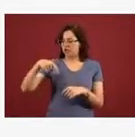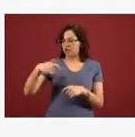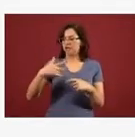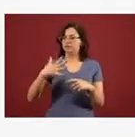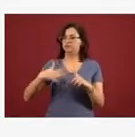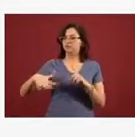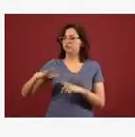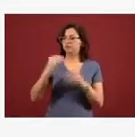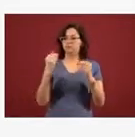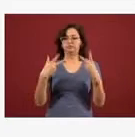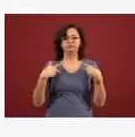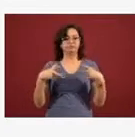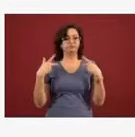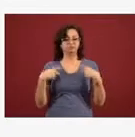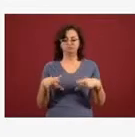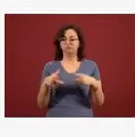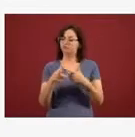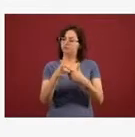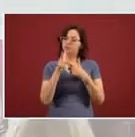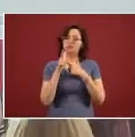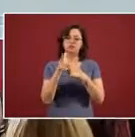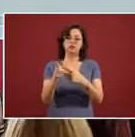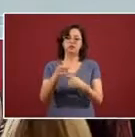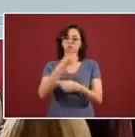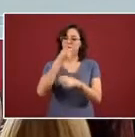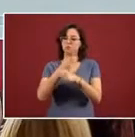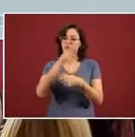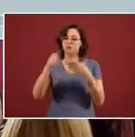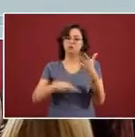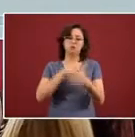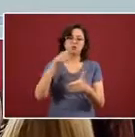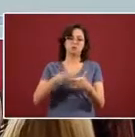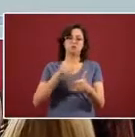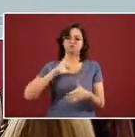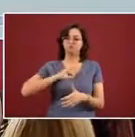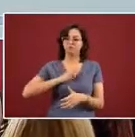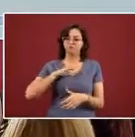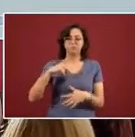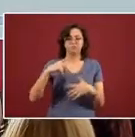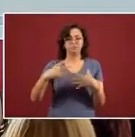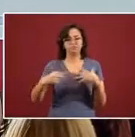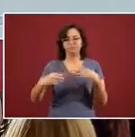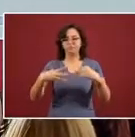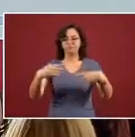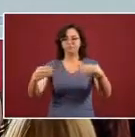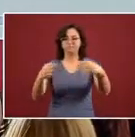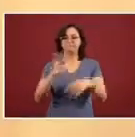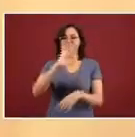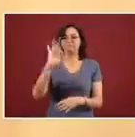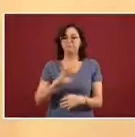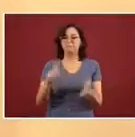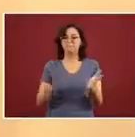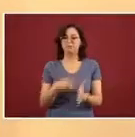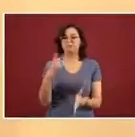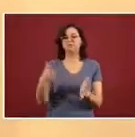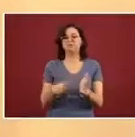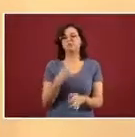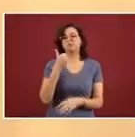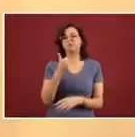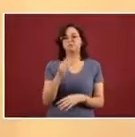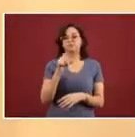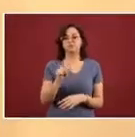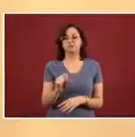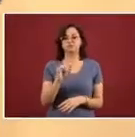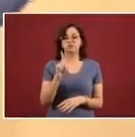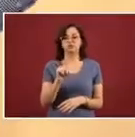país, sigue todavía estando en la parte superior de la gráfica con esta tasa de incidencia de